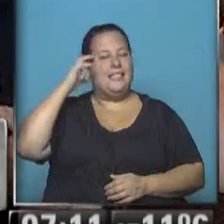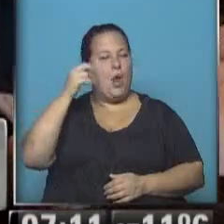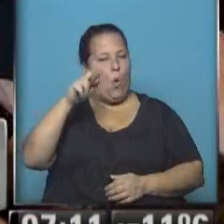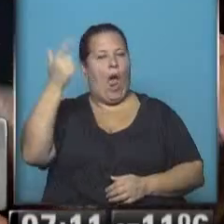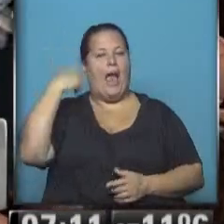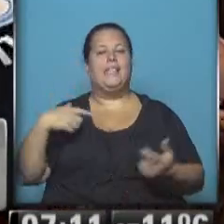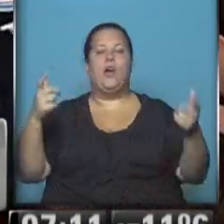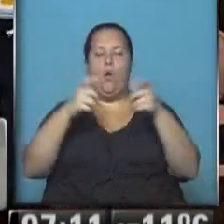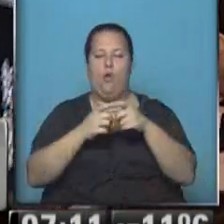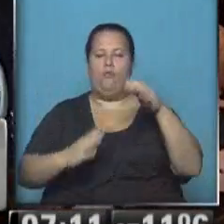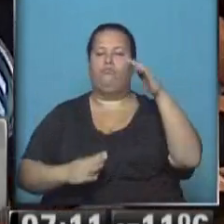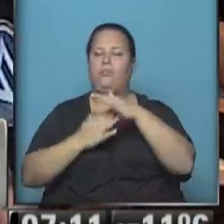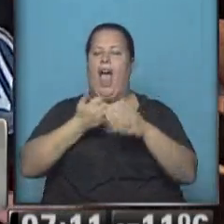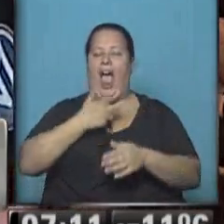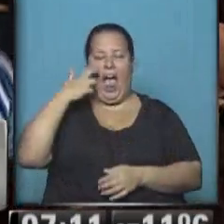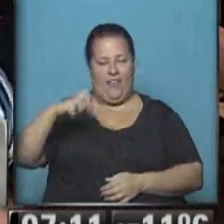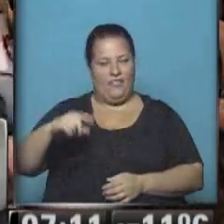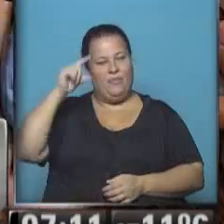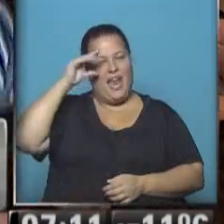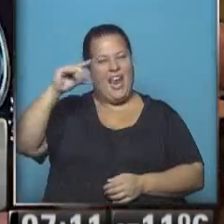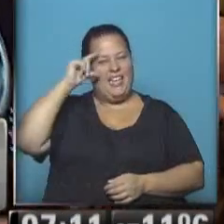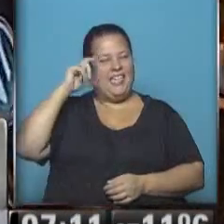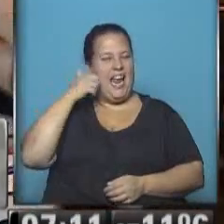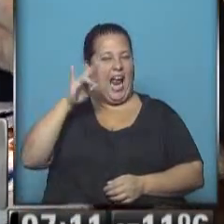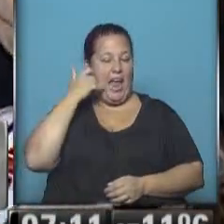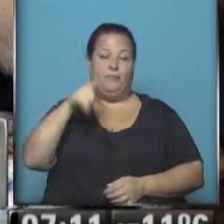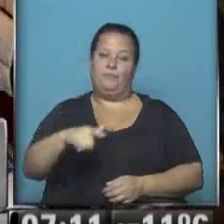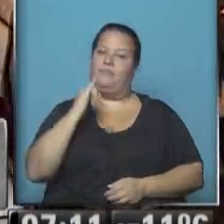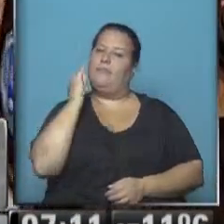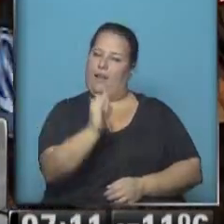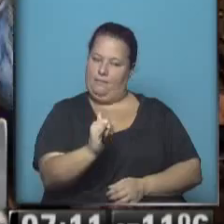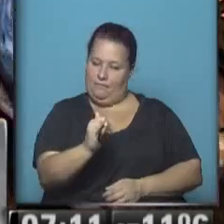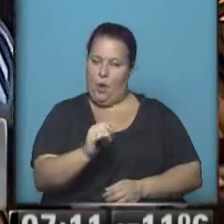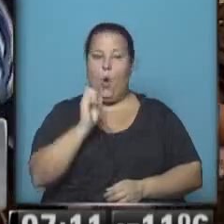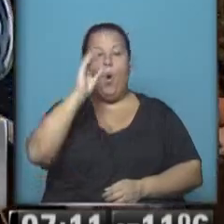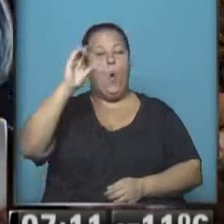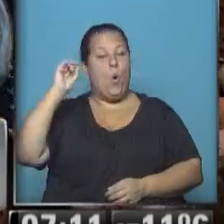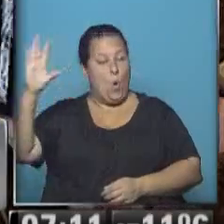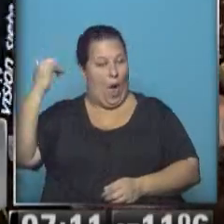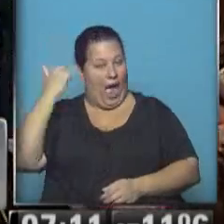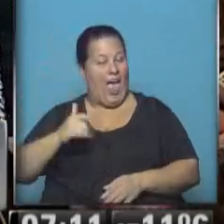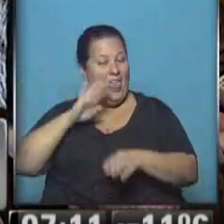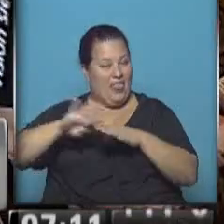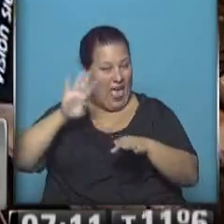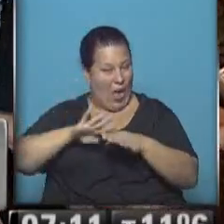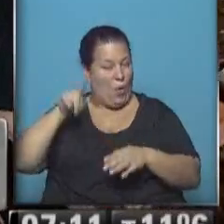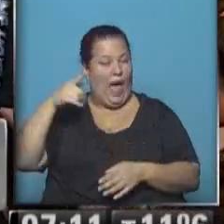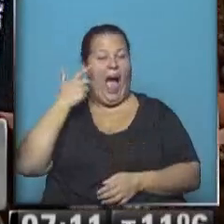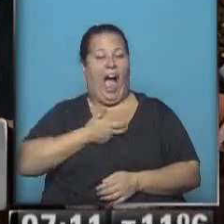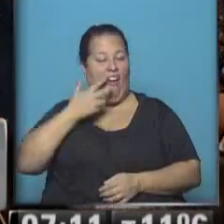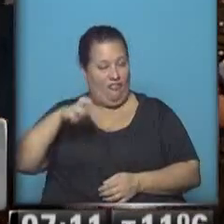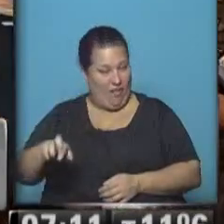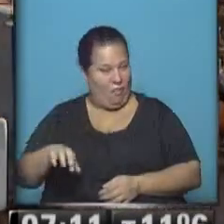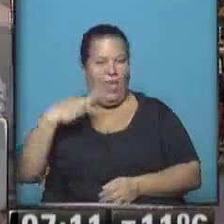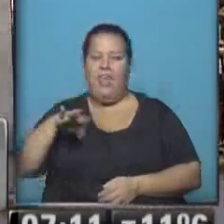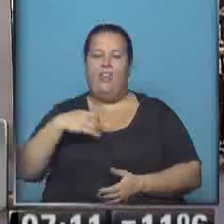reunión ayer con el titular de la fip Ricardo Echegaray y ahí hubo una advertencia los clubes que tengan deudas con el fisco